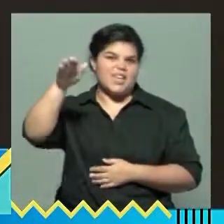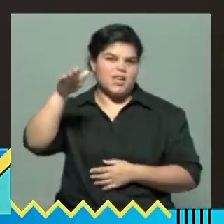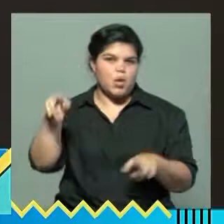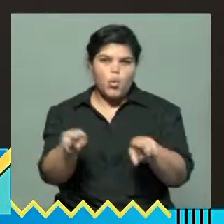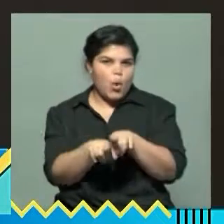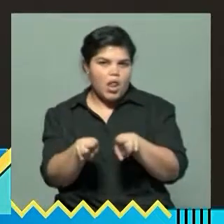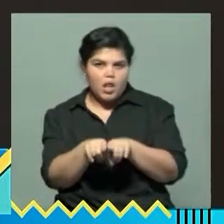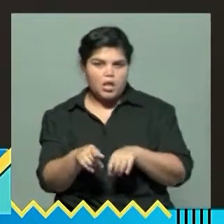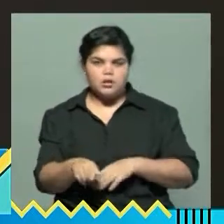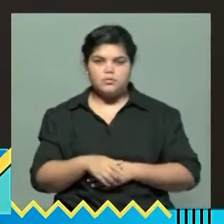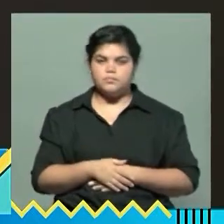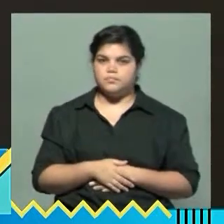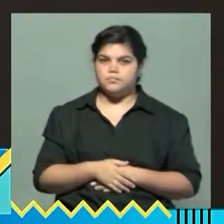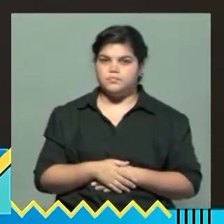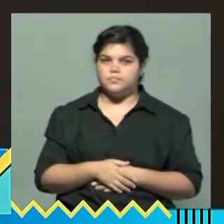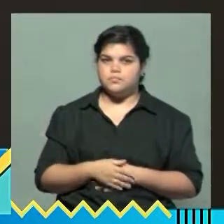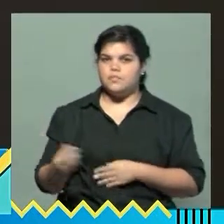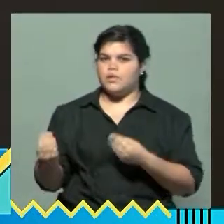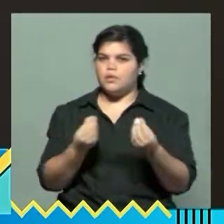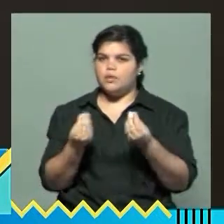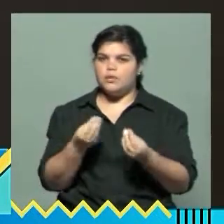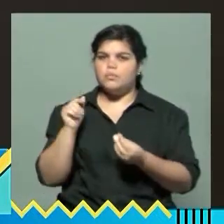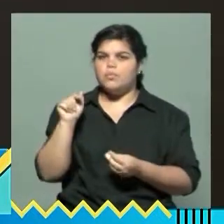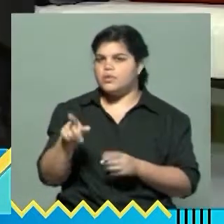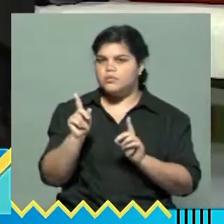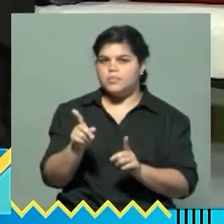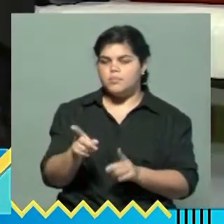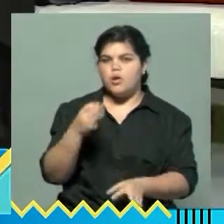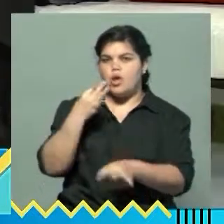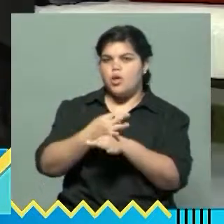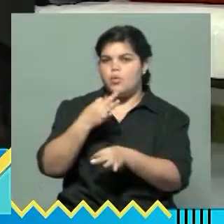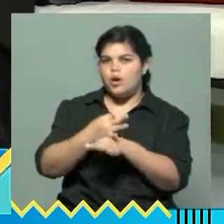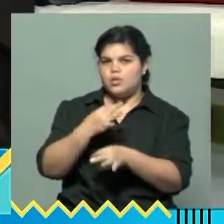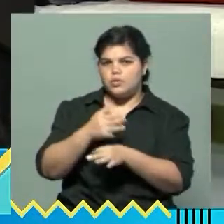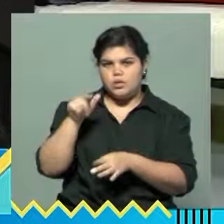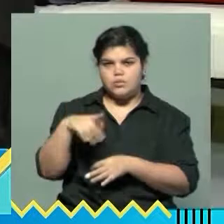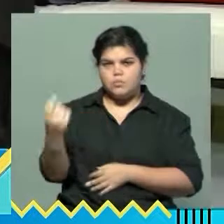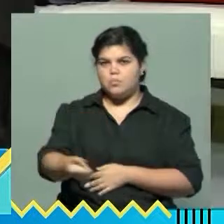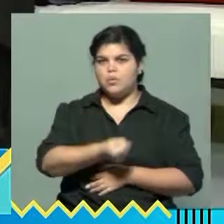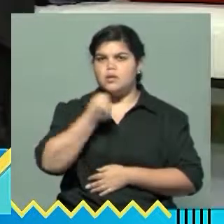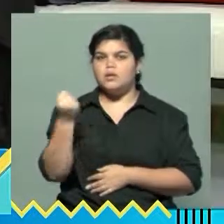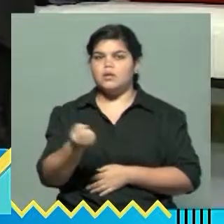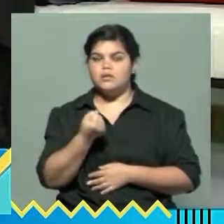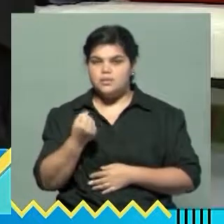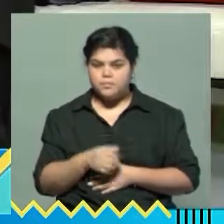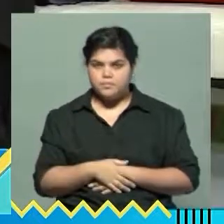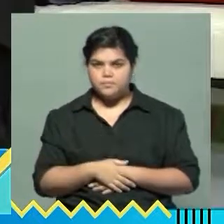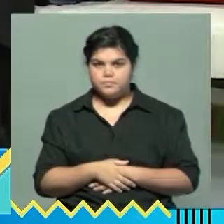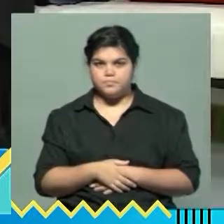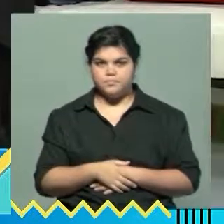a aplicar eso en un área tan sensible como es la educación y tan importante? Bueno, hay